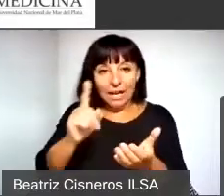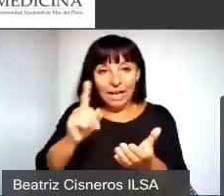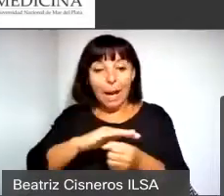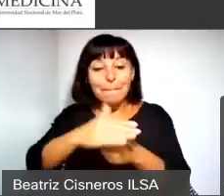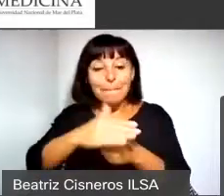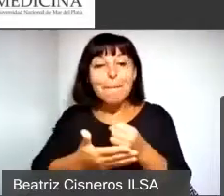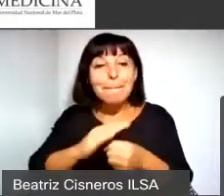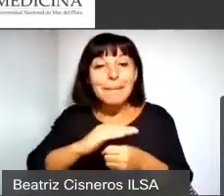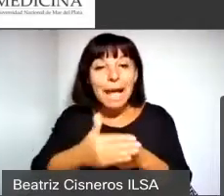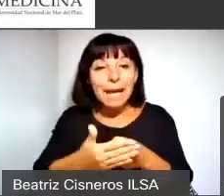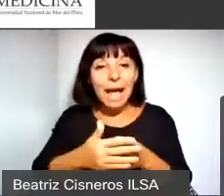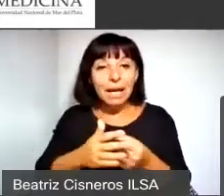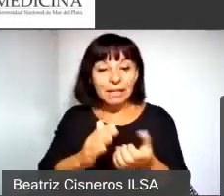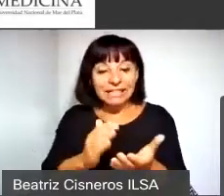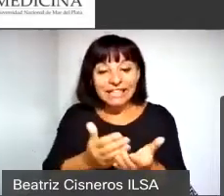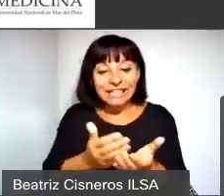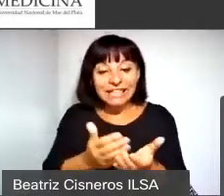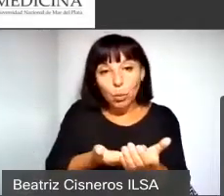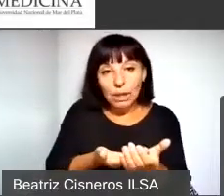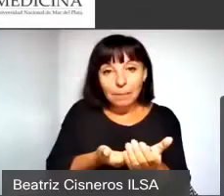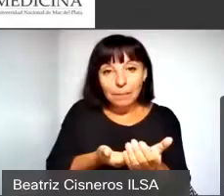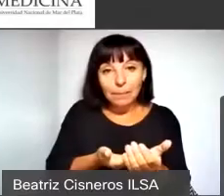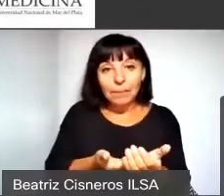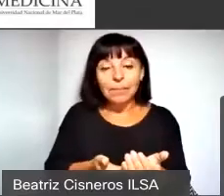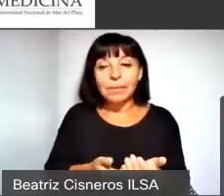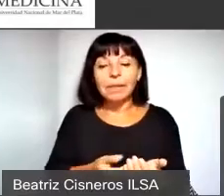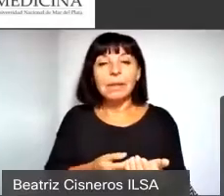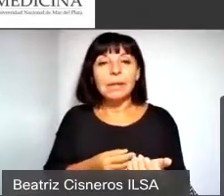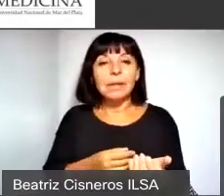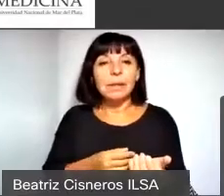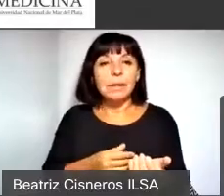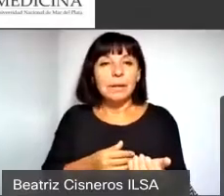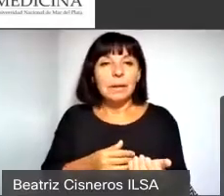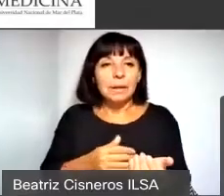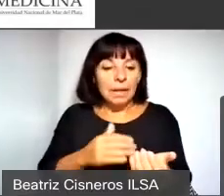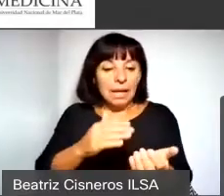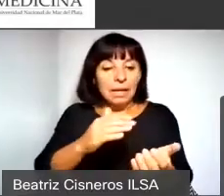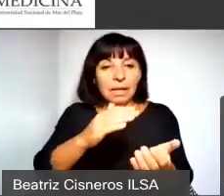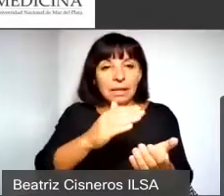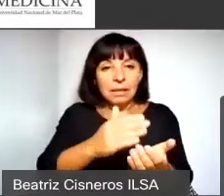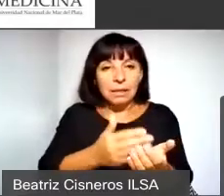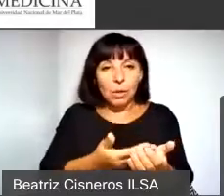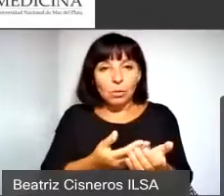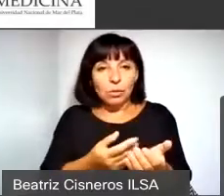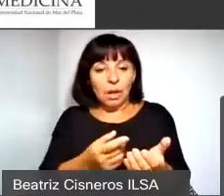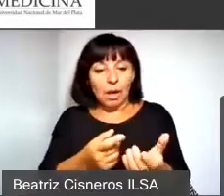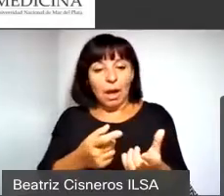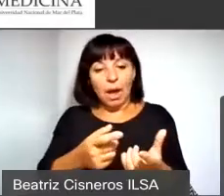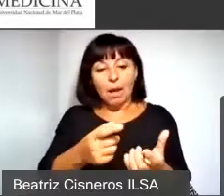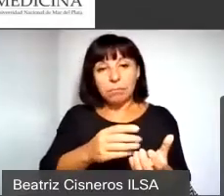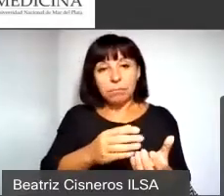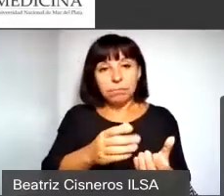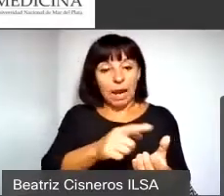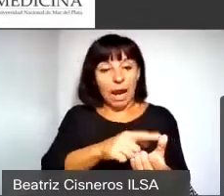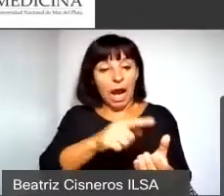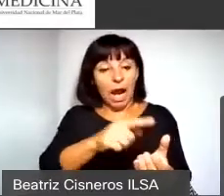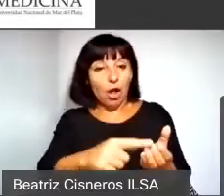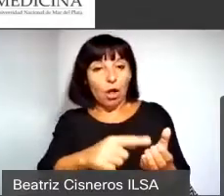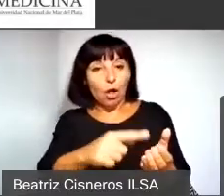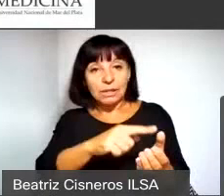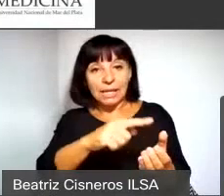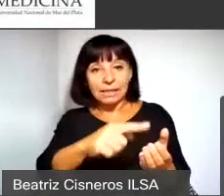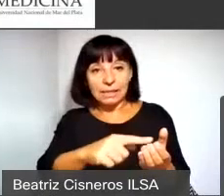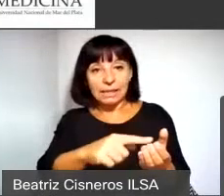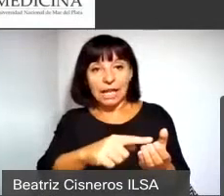plasmática. Se hunde. Se hunde al punto en el que ambos extremos de la membrana plasmática, que se conforma por